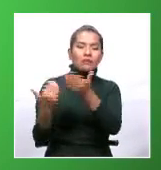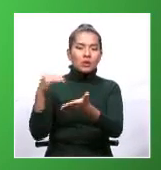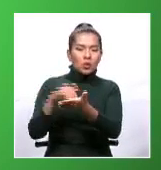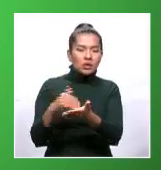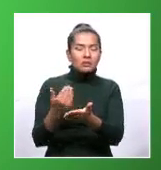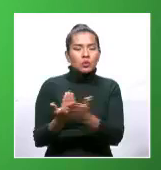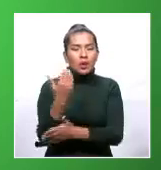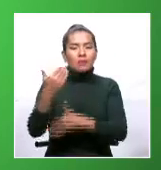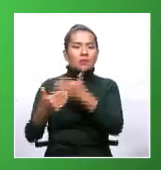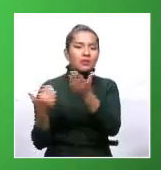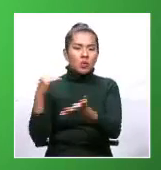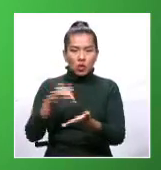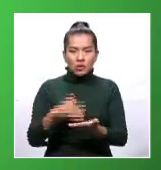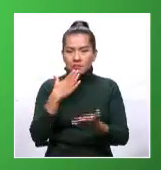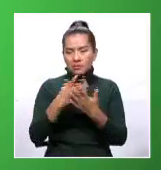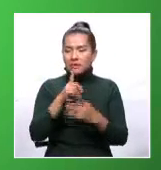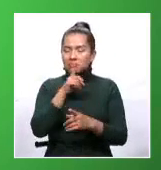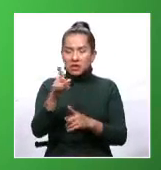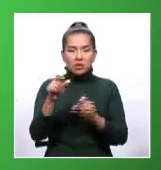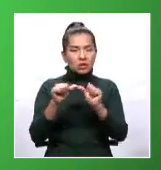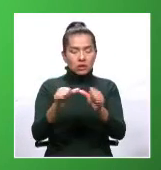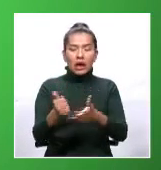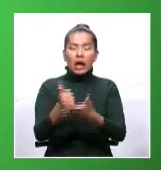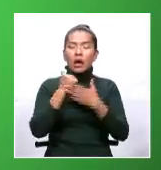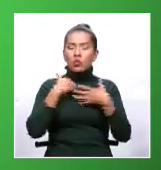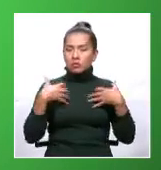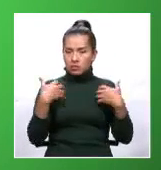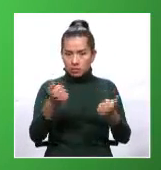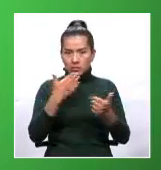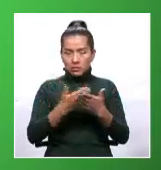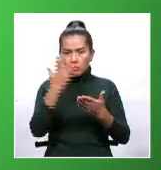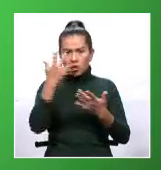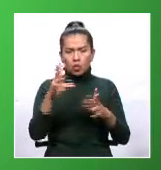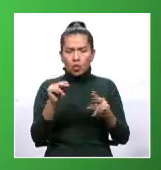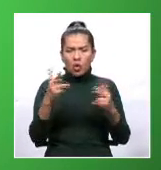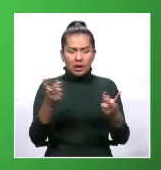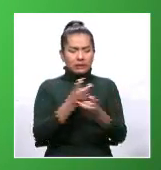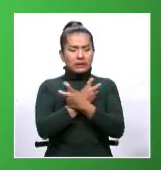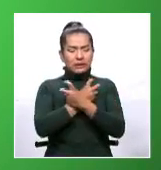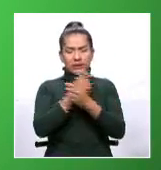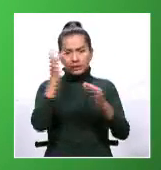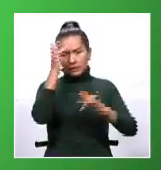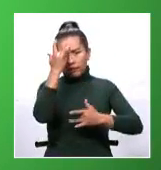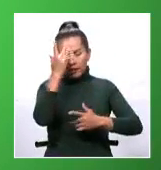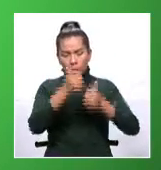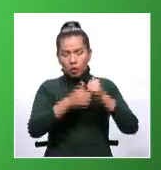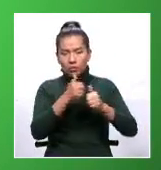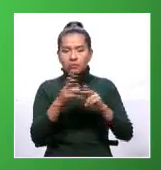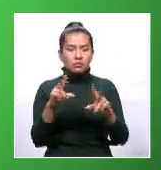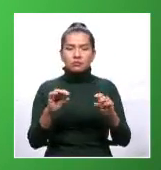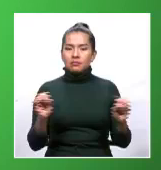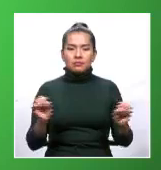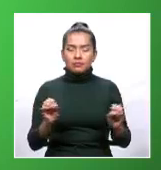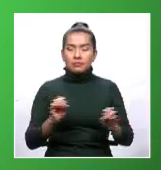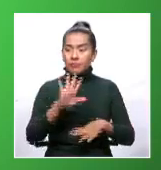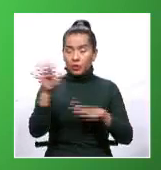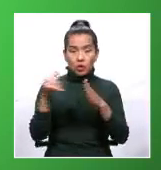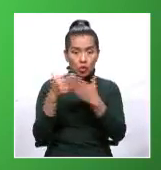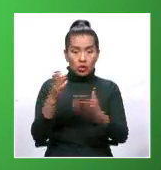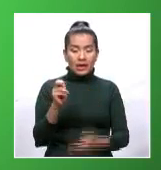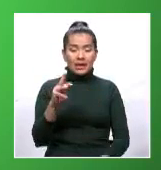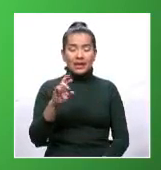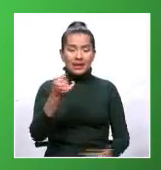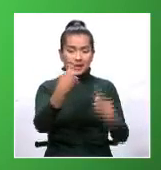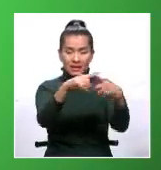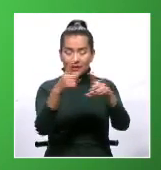natural. Son más seguras para nuestra salud porque no generan residuos tóxicos para las personas. Sin duda alguna, estas energías